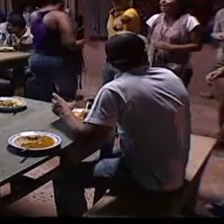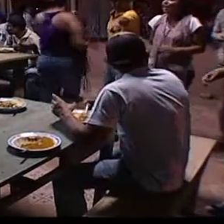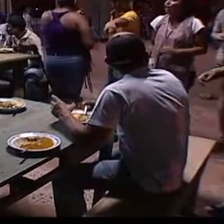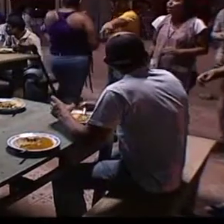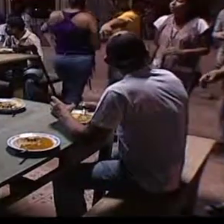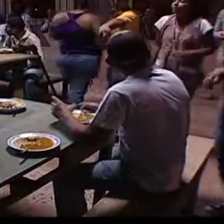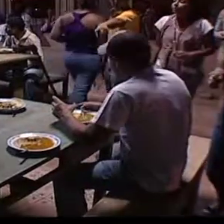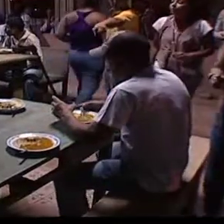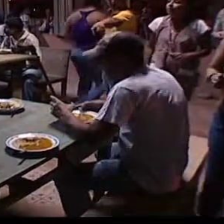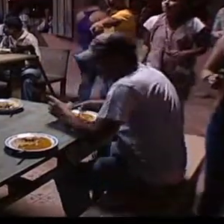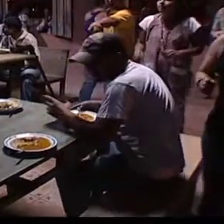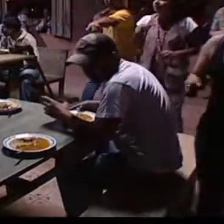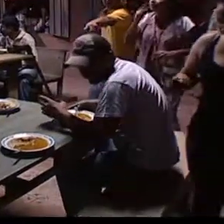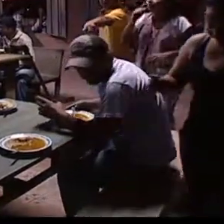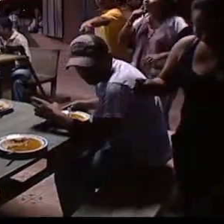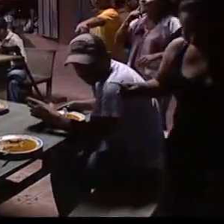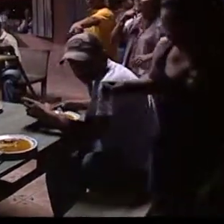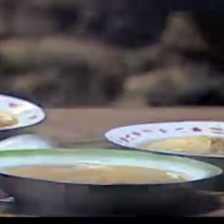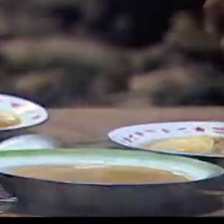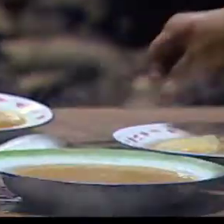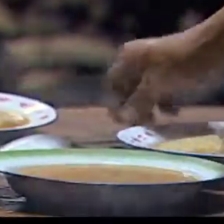Gracias a Dios.